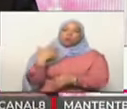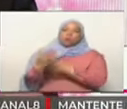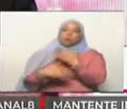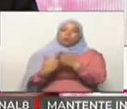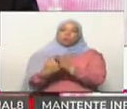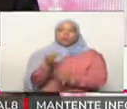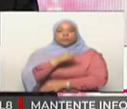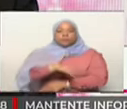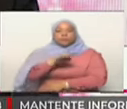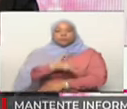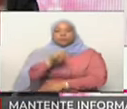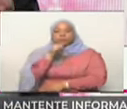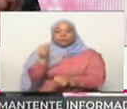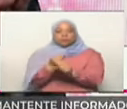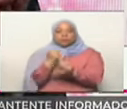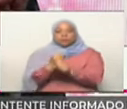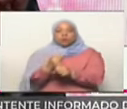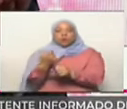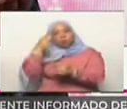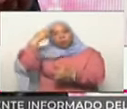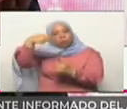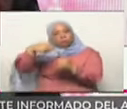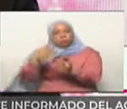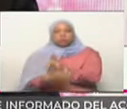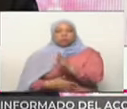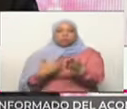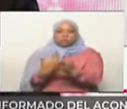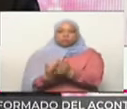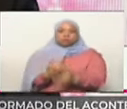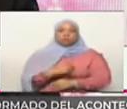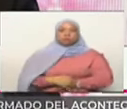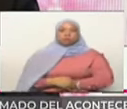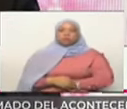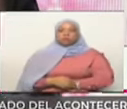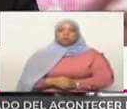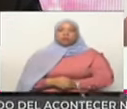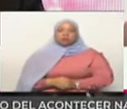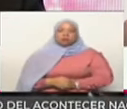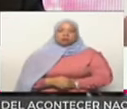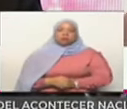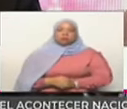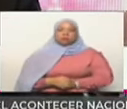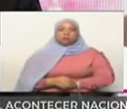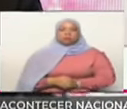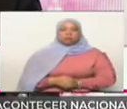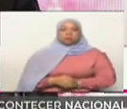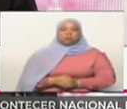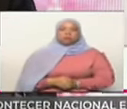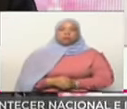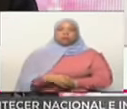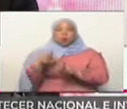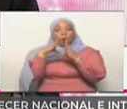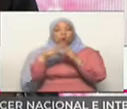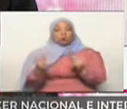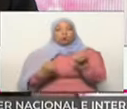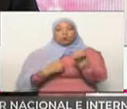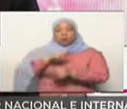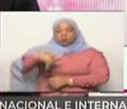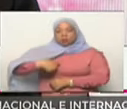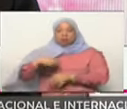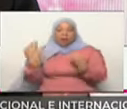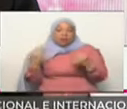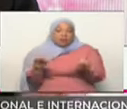hegemonismo. En esa dirección, nosotros hemos venido construyendo todos nuestros lazos. Por eso que para nosotros es